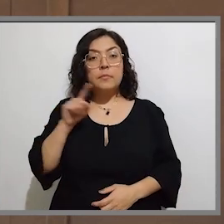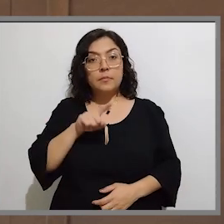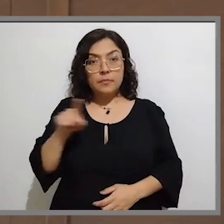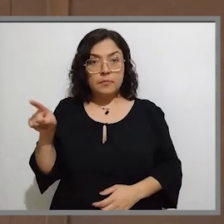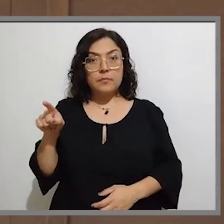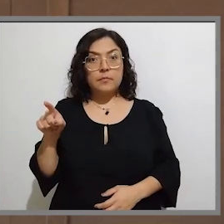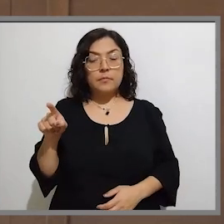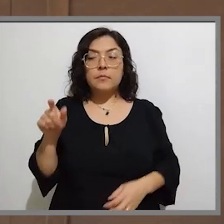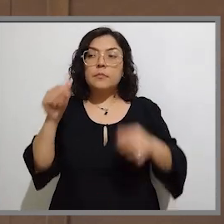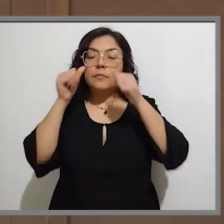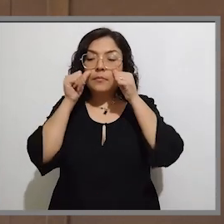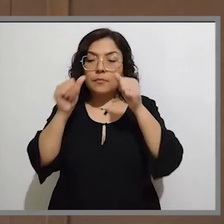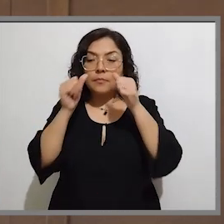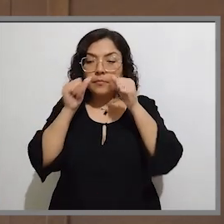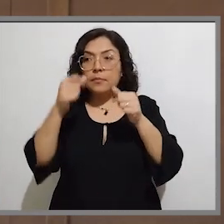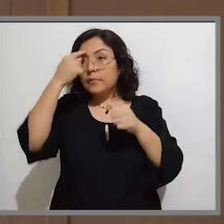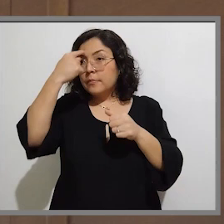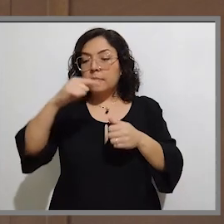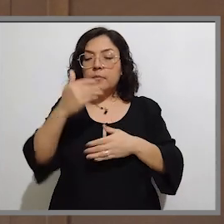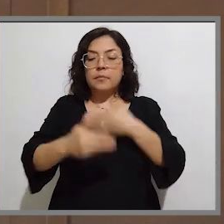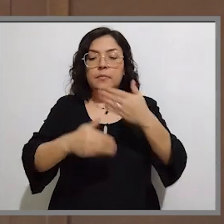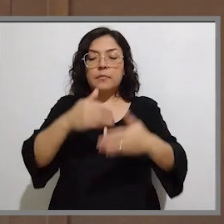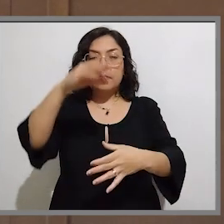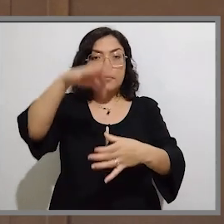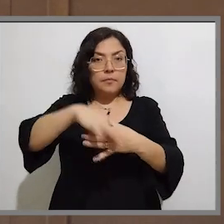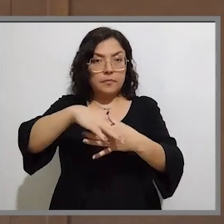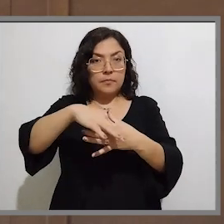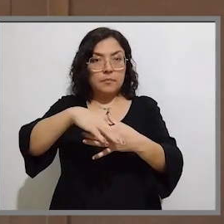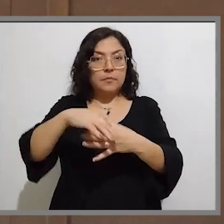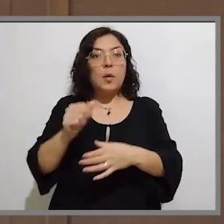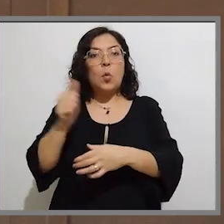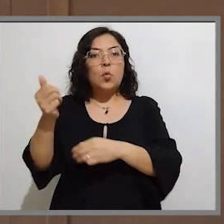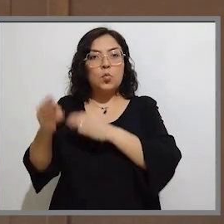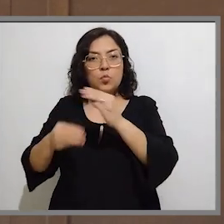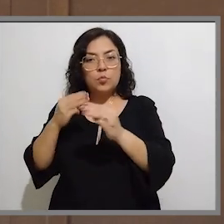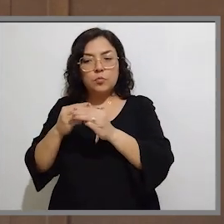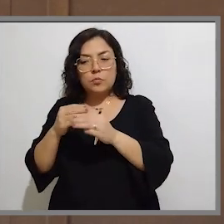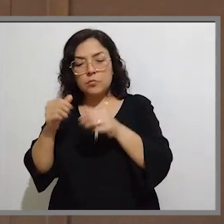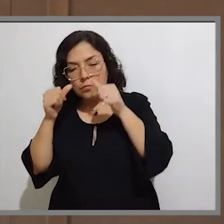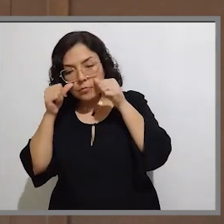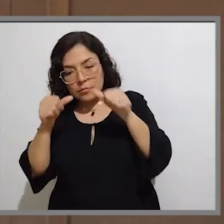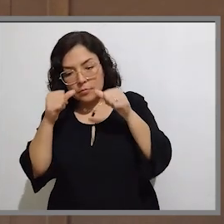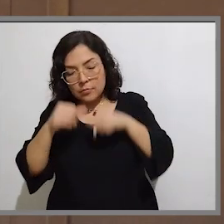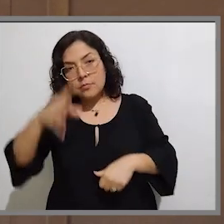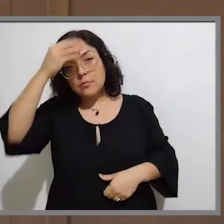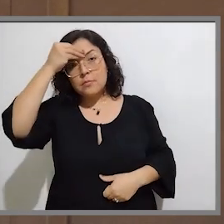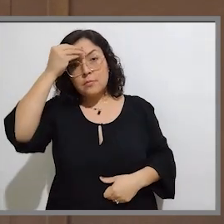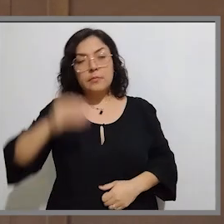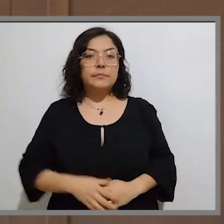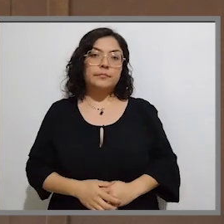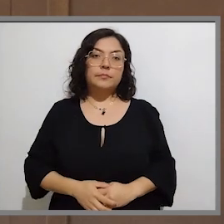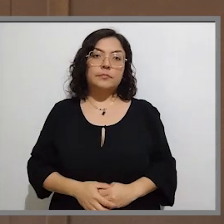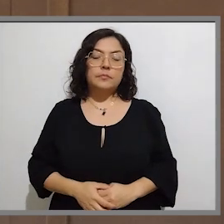el poder mostrar cómo es nuestros procesos electorales al mundo y de esta manera conozcan la forma en la cual las realizamos.